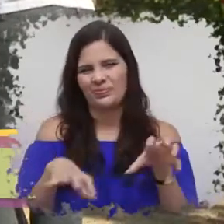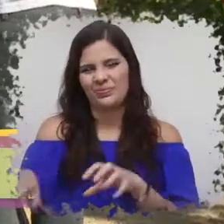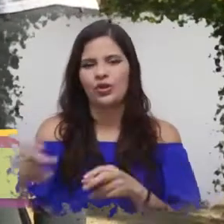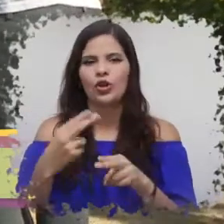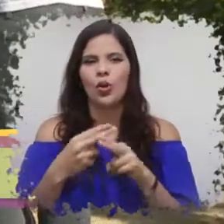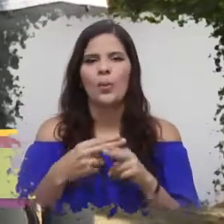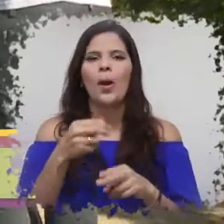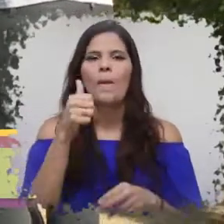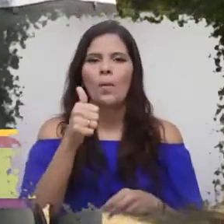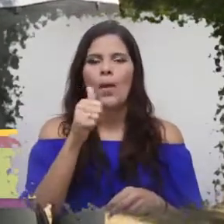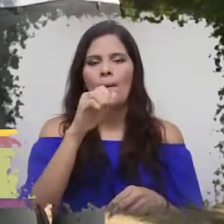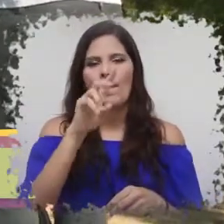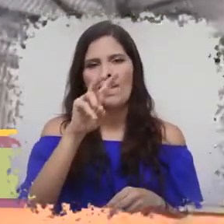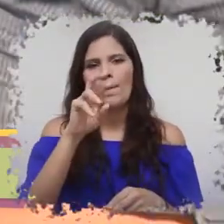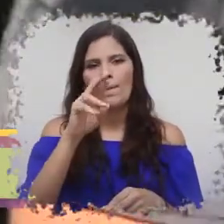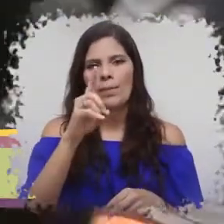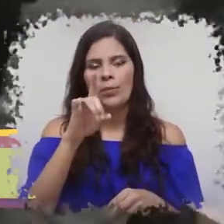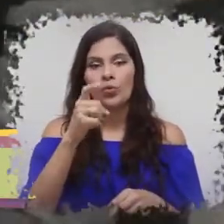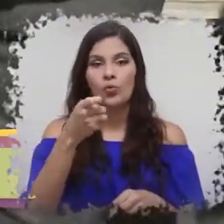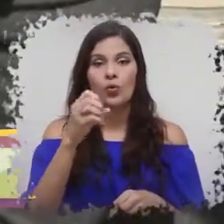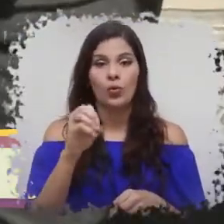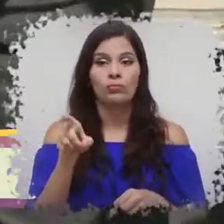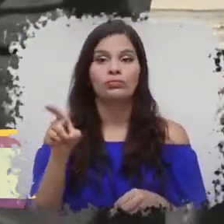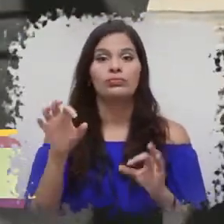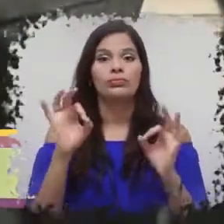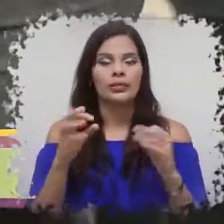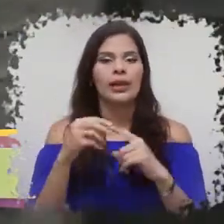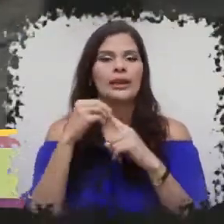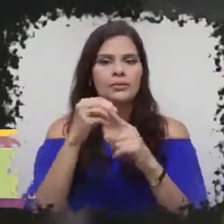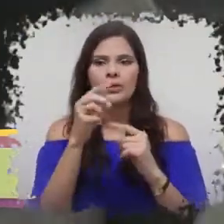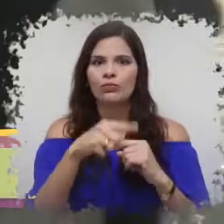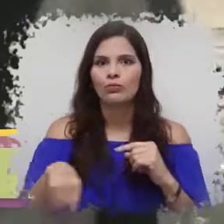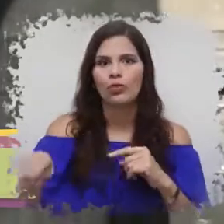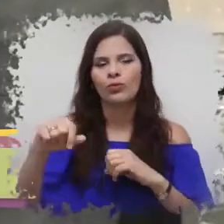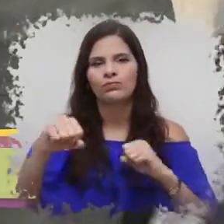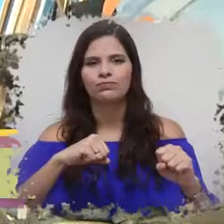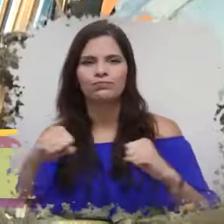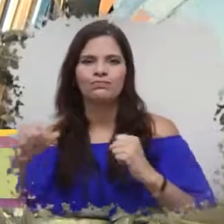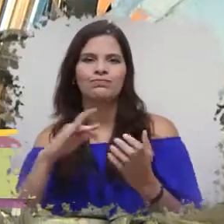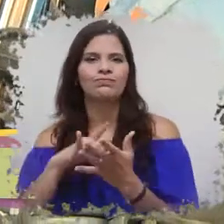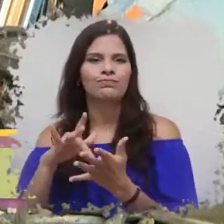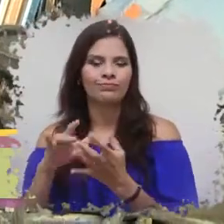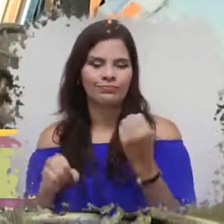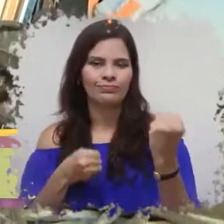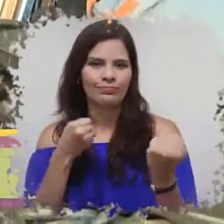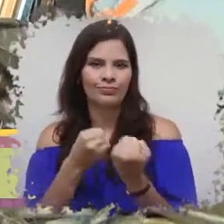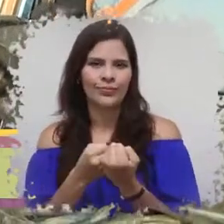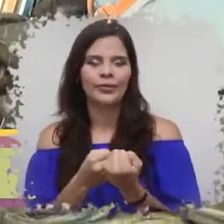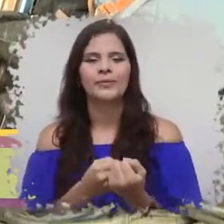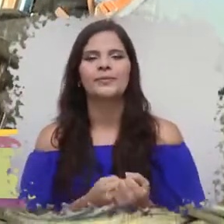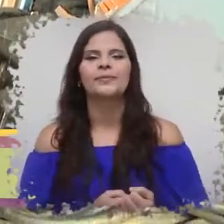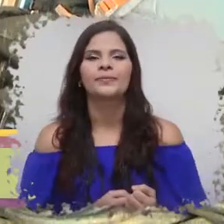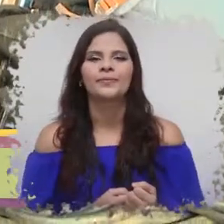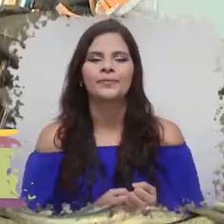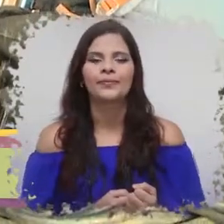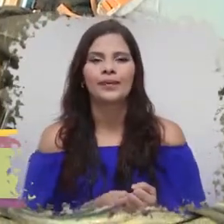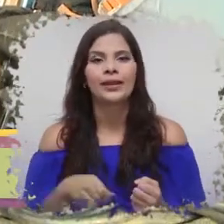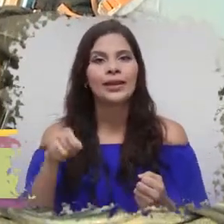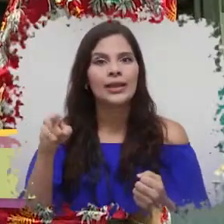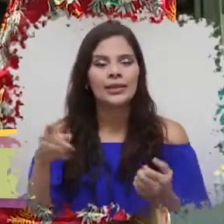de la serie El Buen Verdugo, proyecto financiado por la Autoridad Nacional de Televisión, en la que estaremos participando